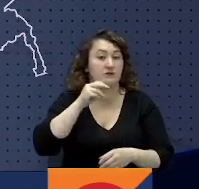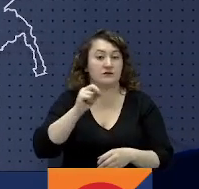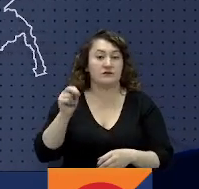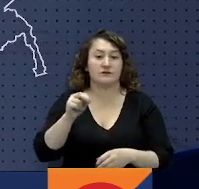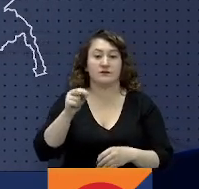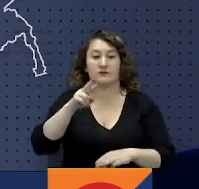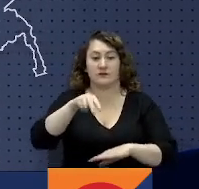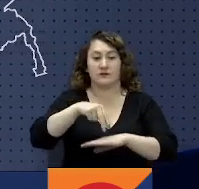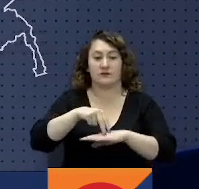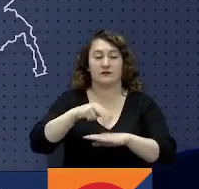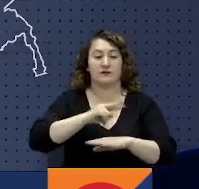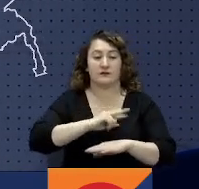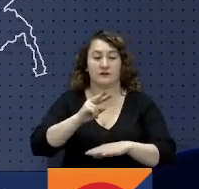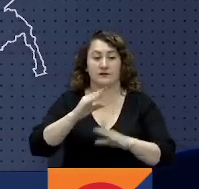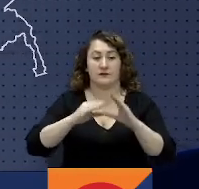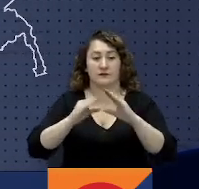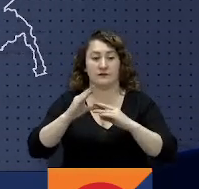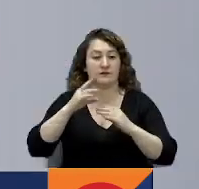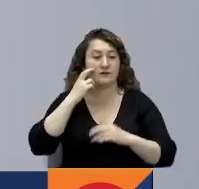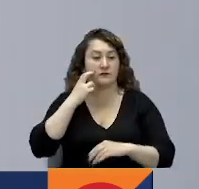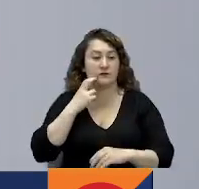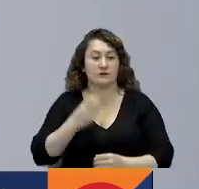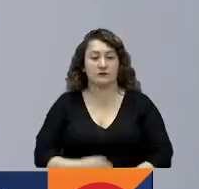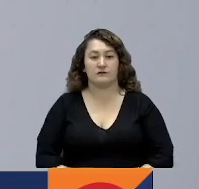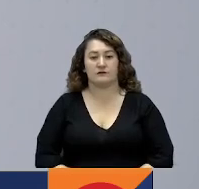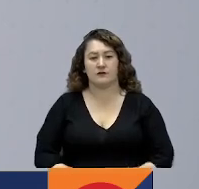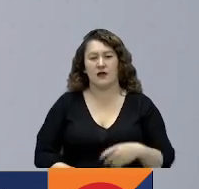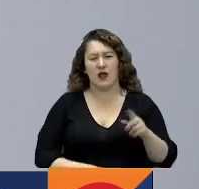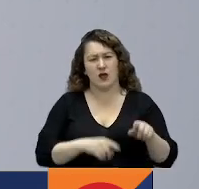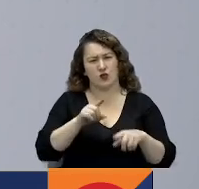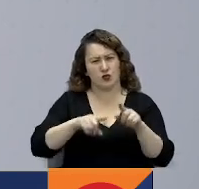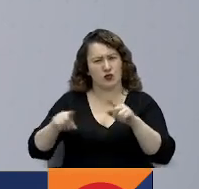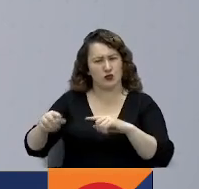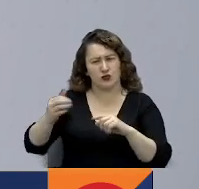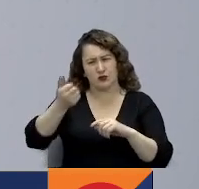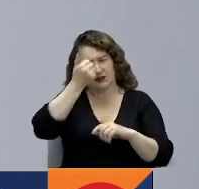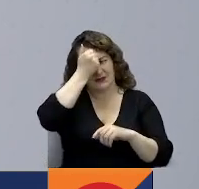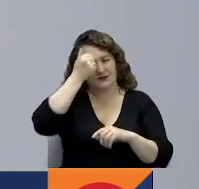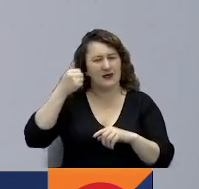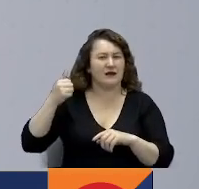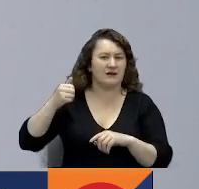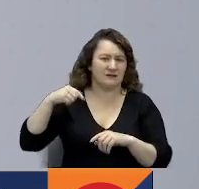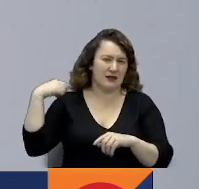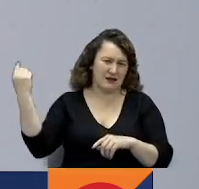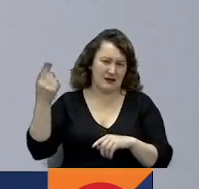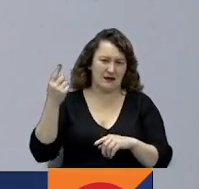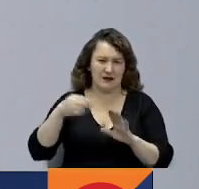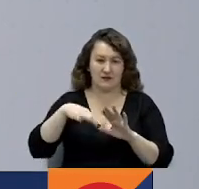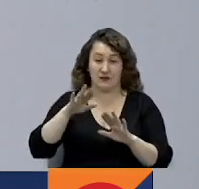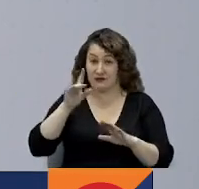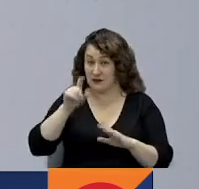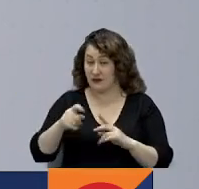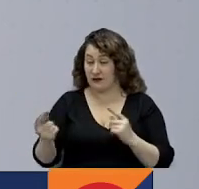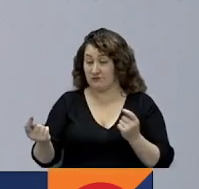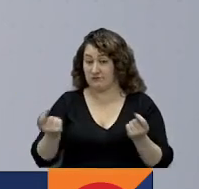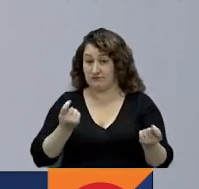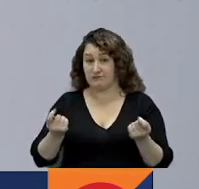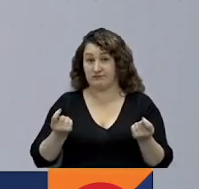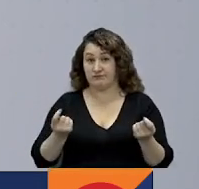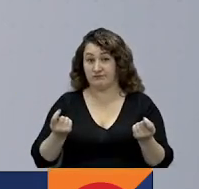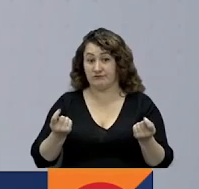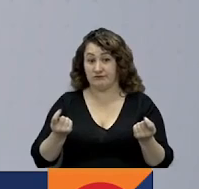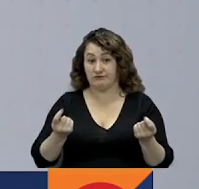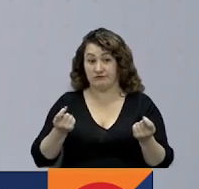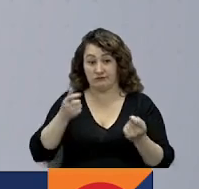del Cauca, Cauca y Chocó. O sea, hay algunos puntos que son los que tradicionalmente se destacan, tienen que ser sujetos de